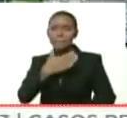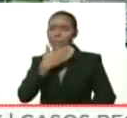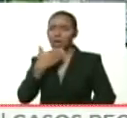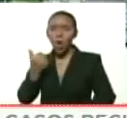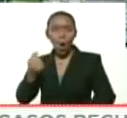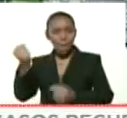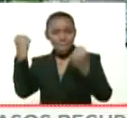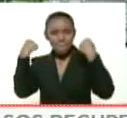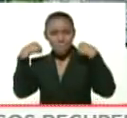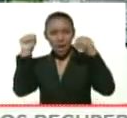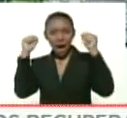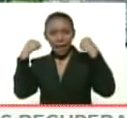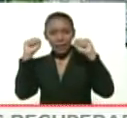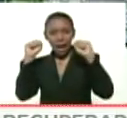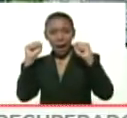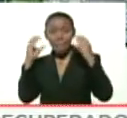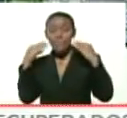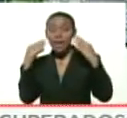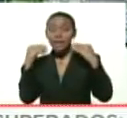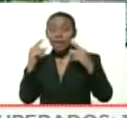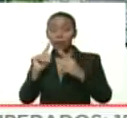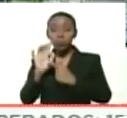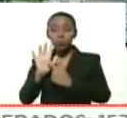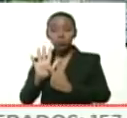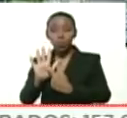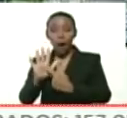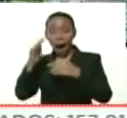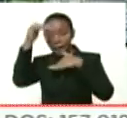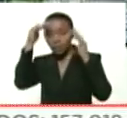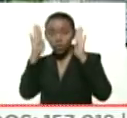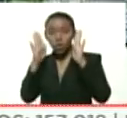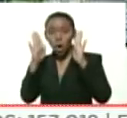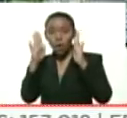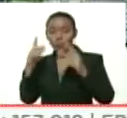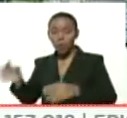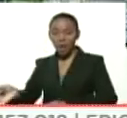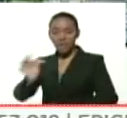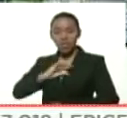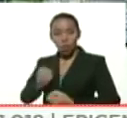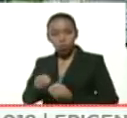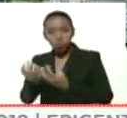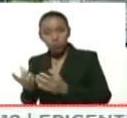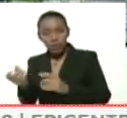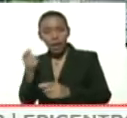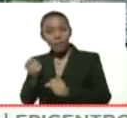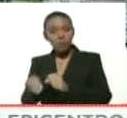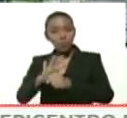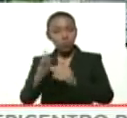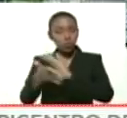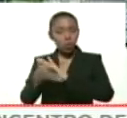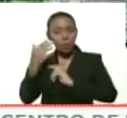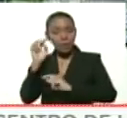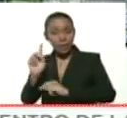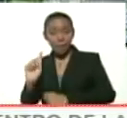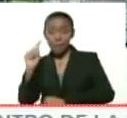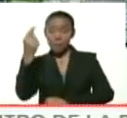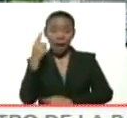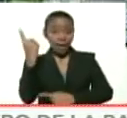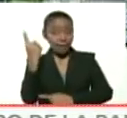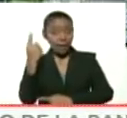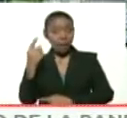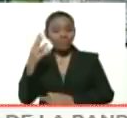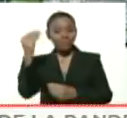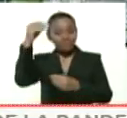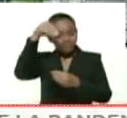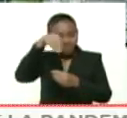práctica que los expertos señalan para atender la infección por COVID-19. La primera de ellas, la cuarentena.